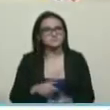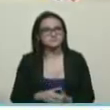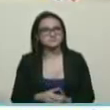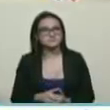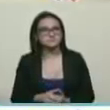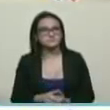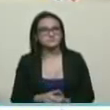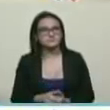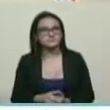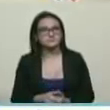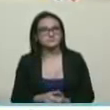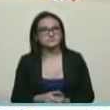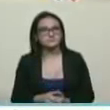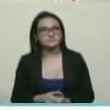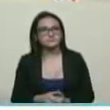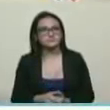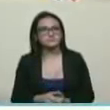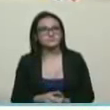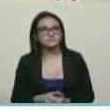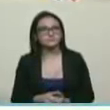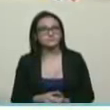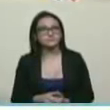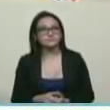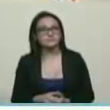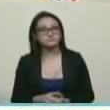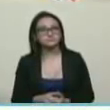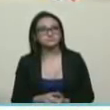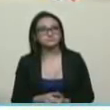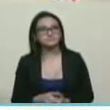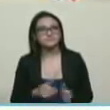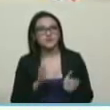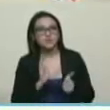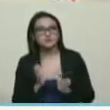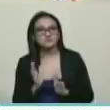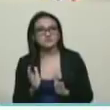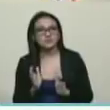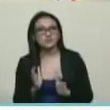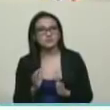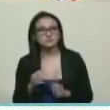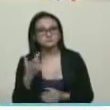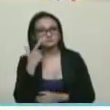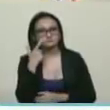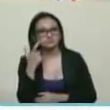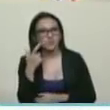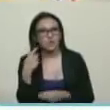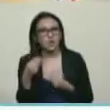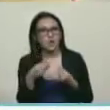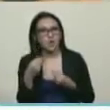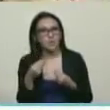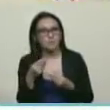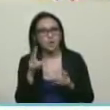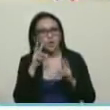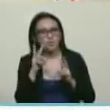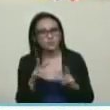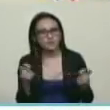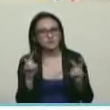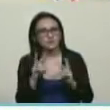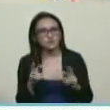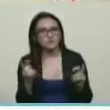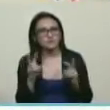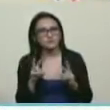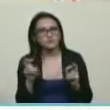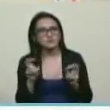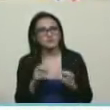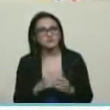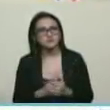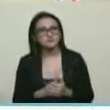también en autos de todo lo que ha sido la organización y la administración, viendo cómo pasaron las auditorías que ya hemos